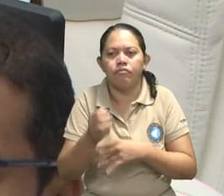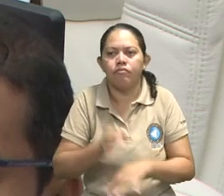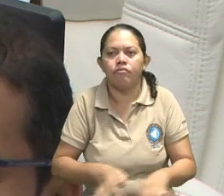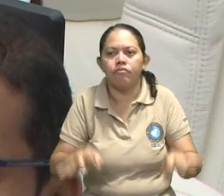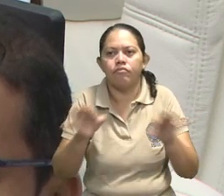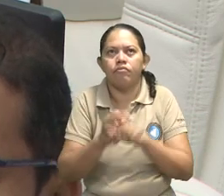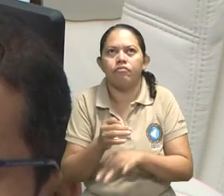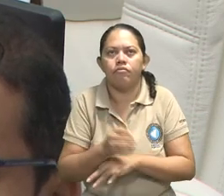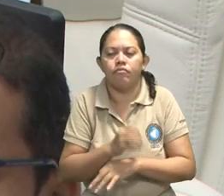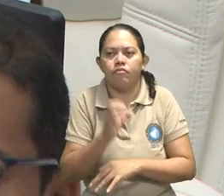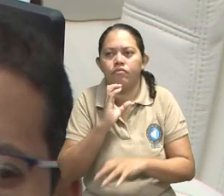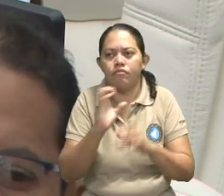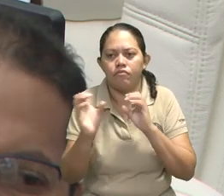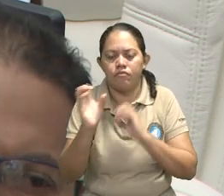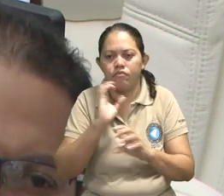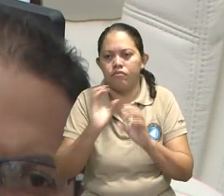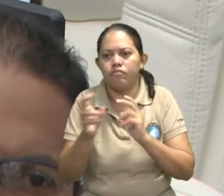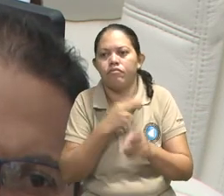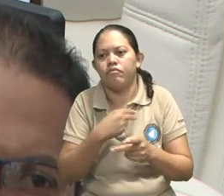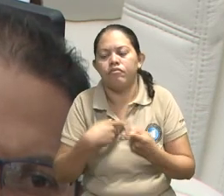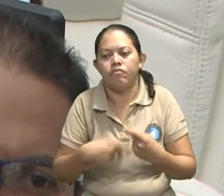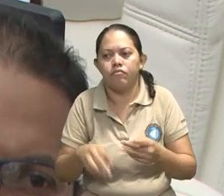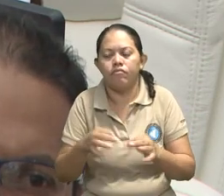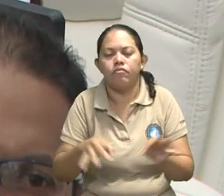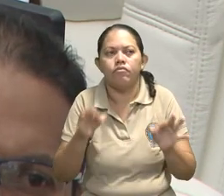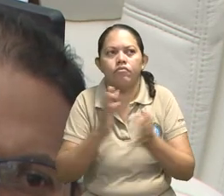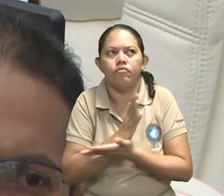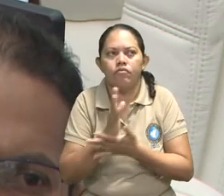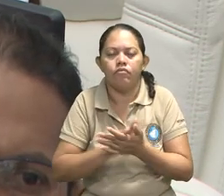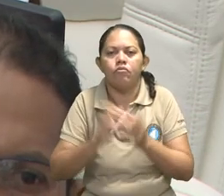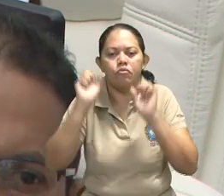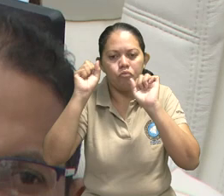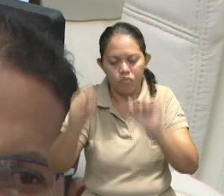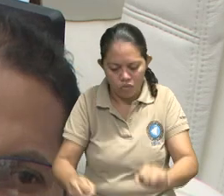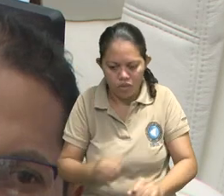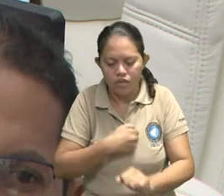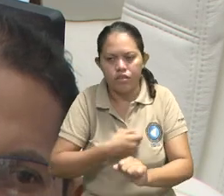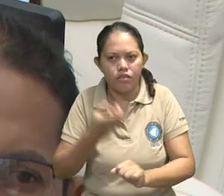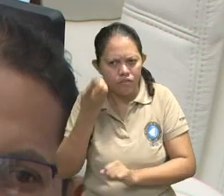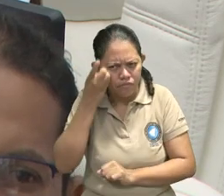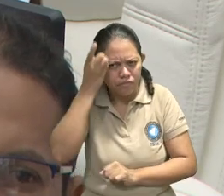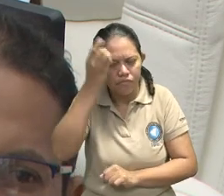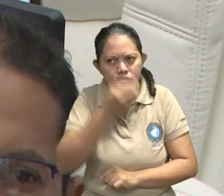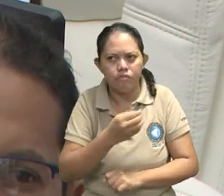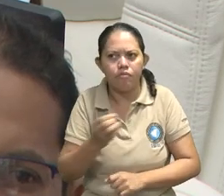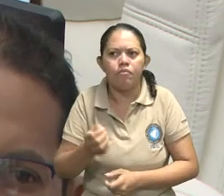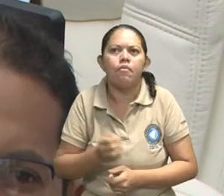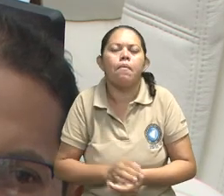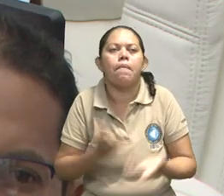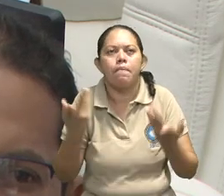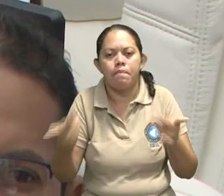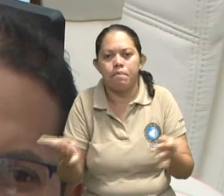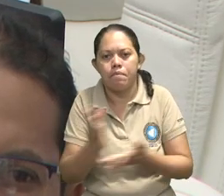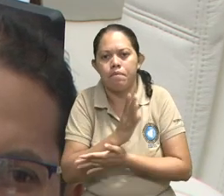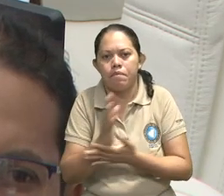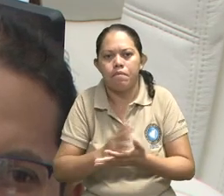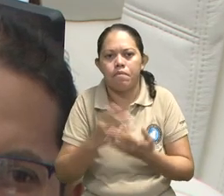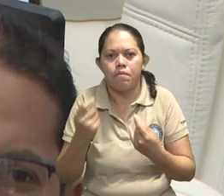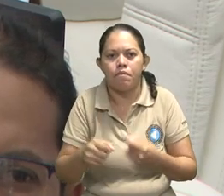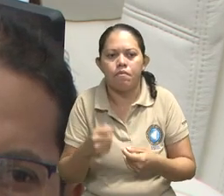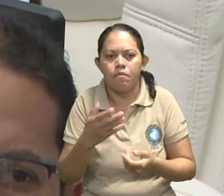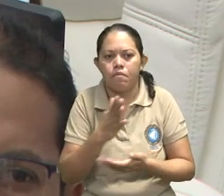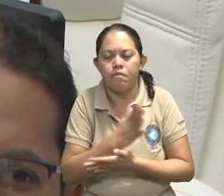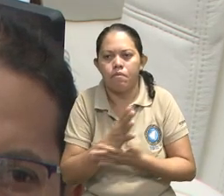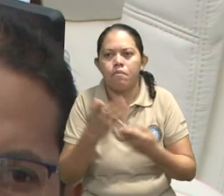inversión en el sector de las telecomunicaciones y servicios postales, pudiendo desarrollar análisis de mercados relevantes para la definición de